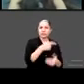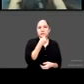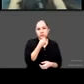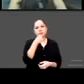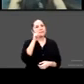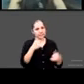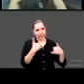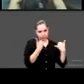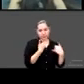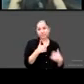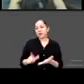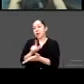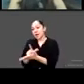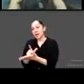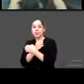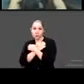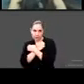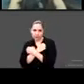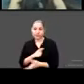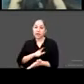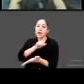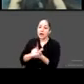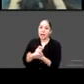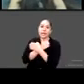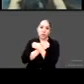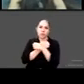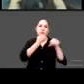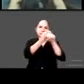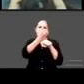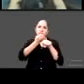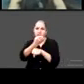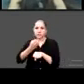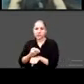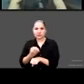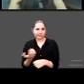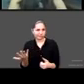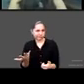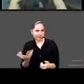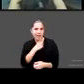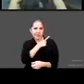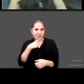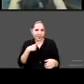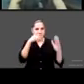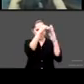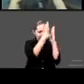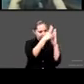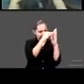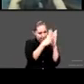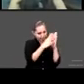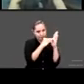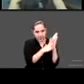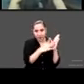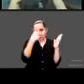Ley Estatales de Educación para prohibir la violencia en todos los entornos. Entonces,